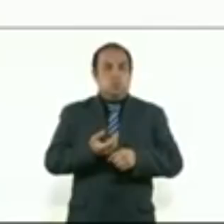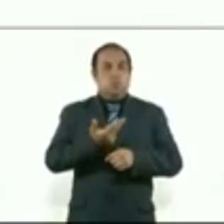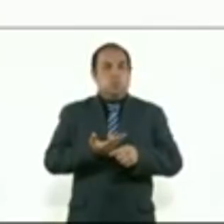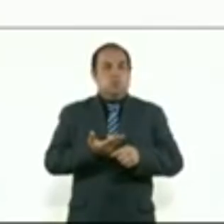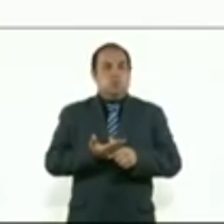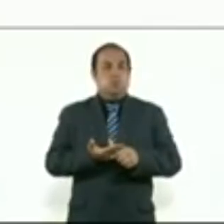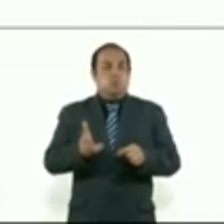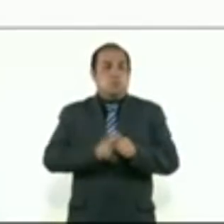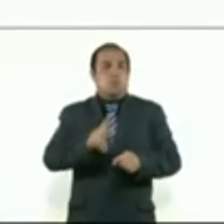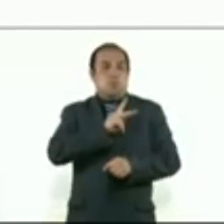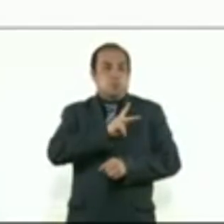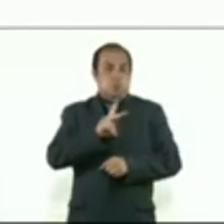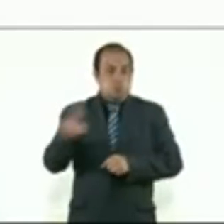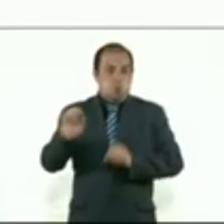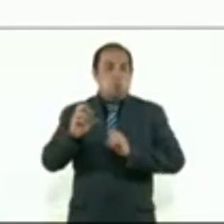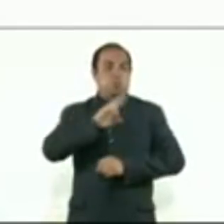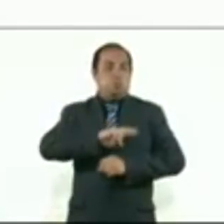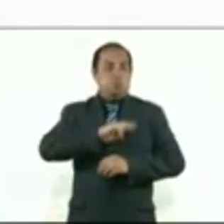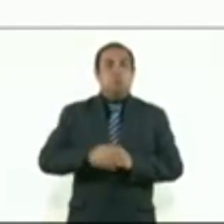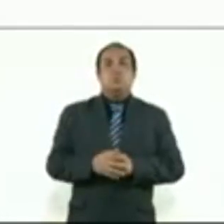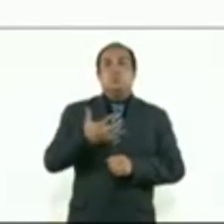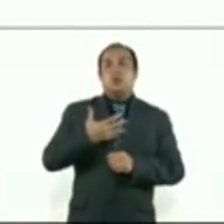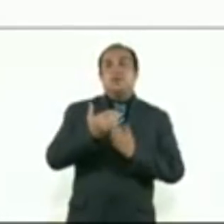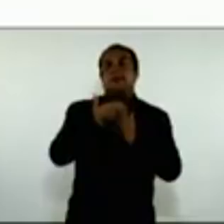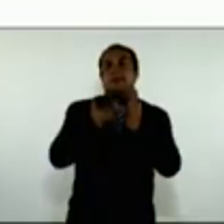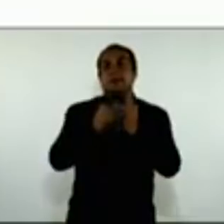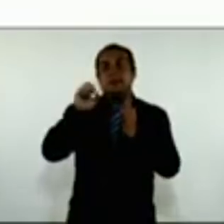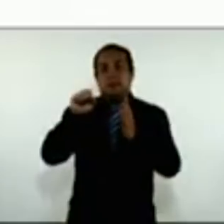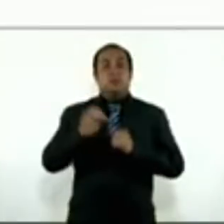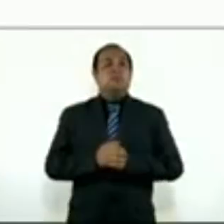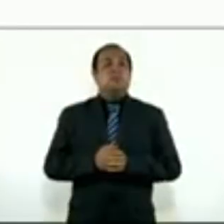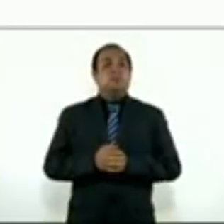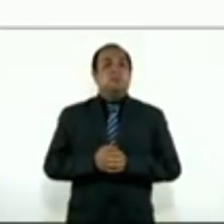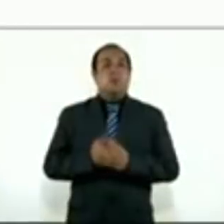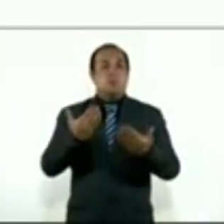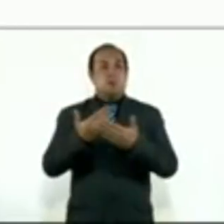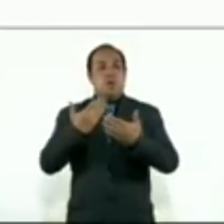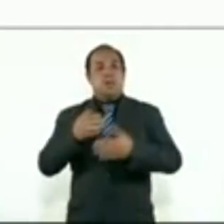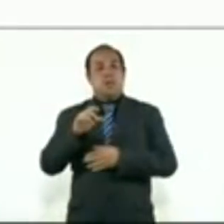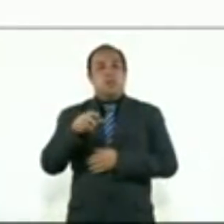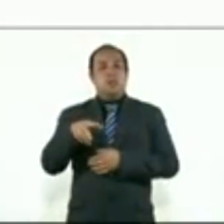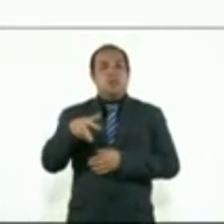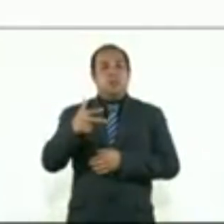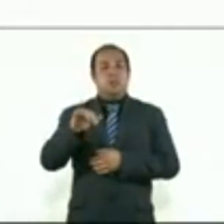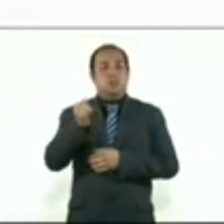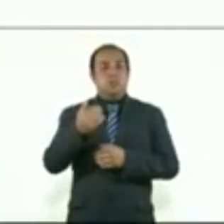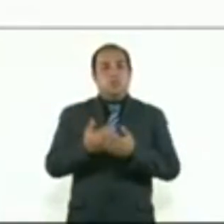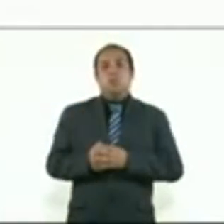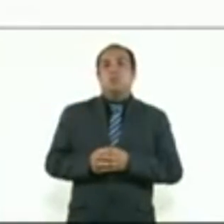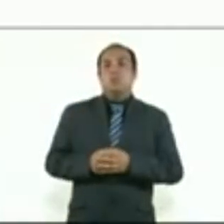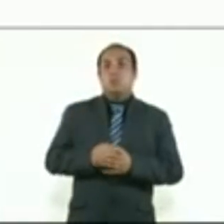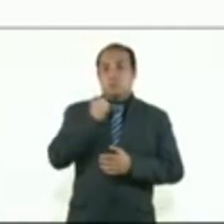comido sospecha del mismo estamos ya 60 abajo del mínimo anterior que habíamos experimentado el día 13 de junio del presente año y